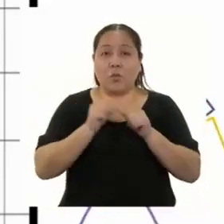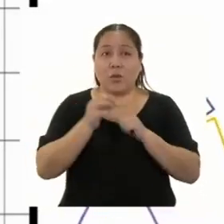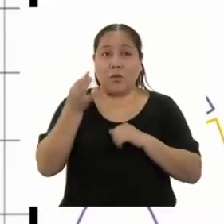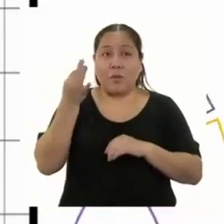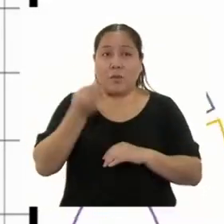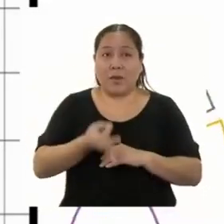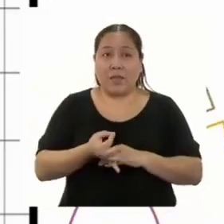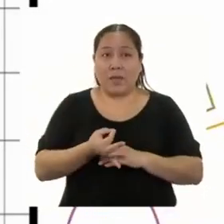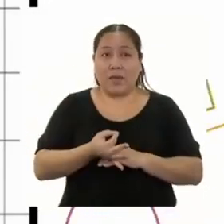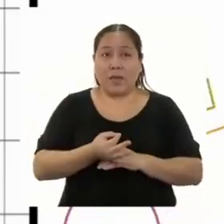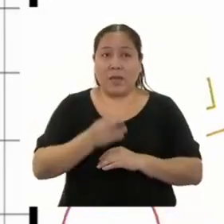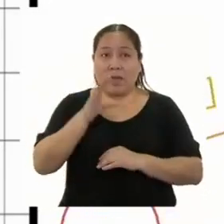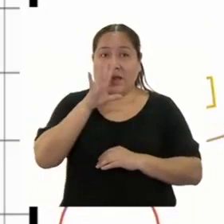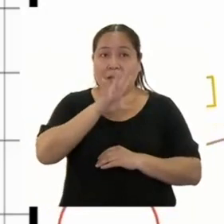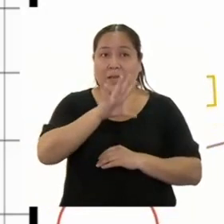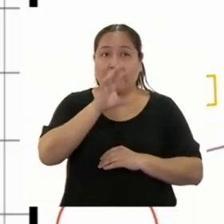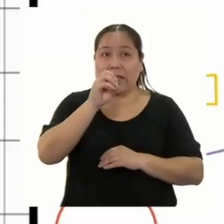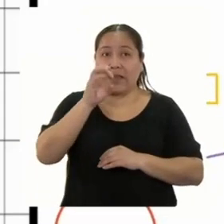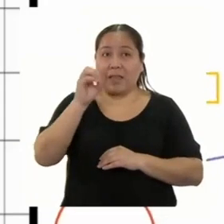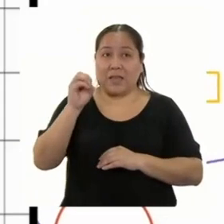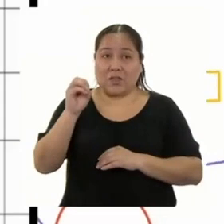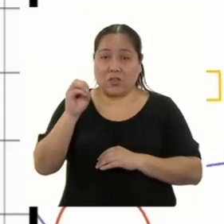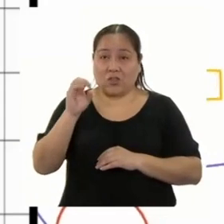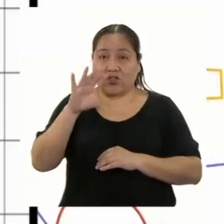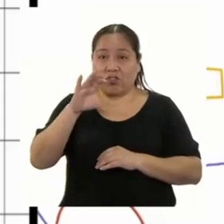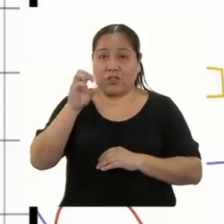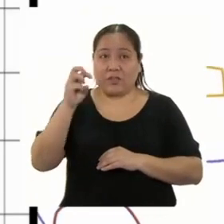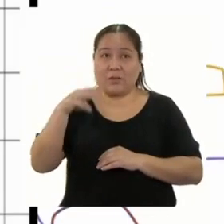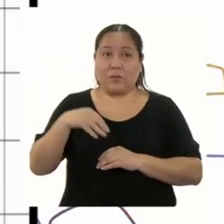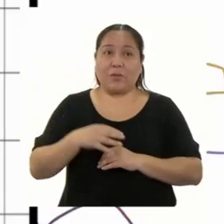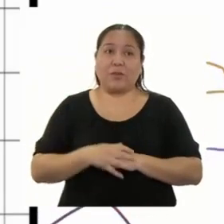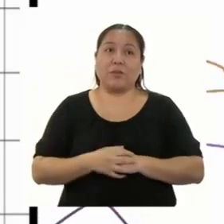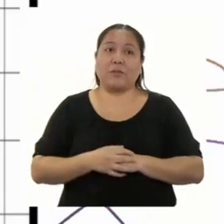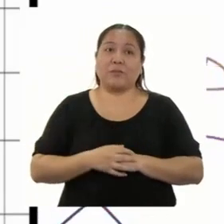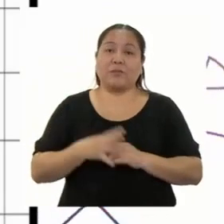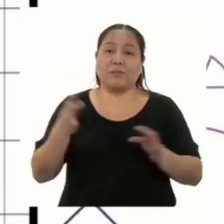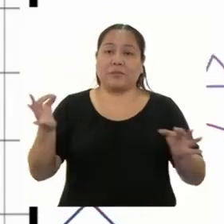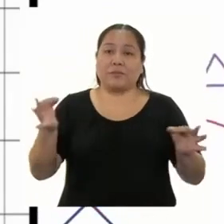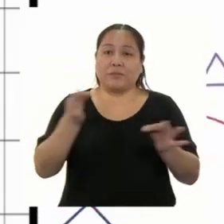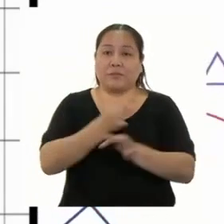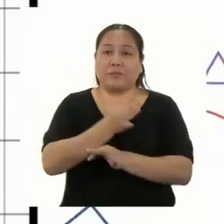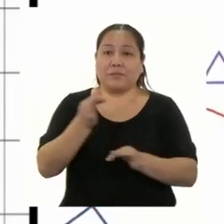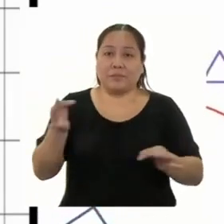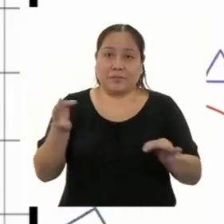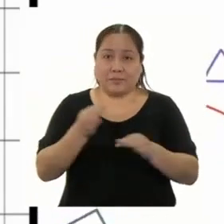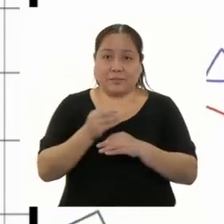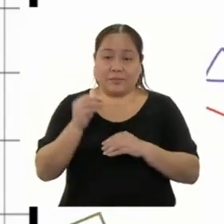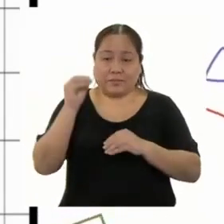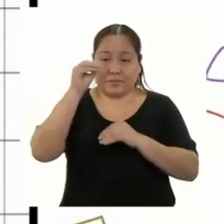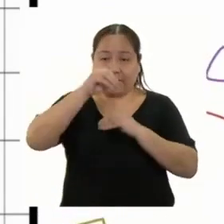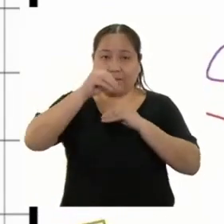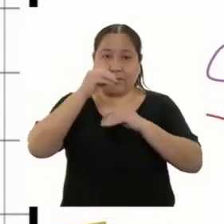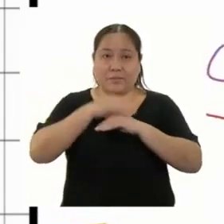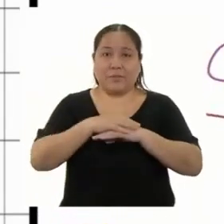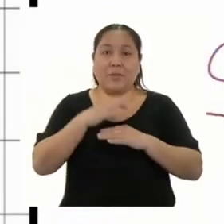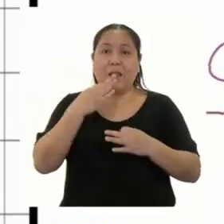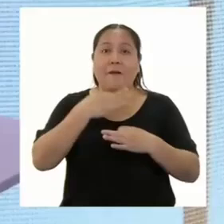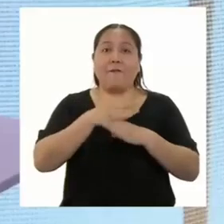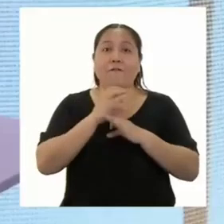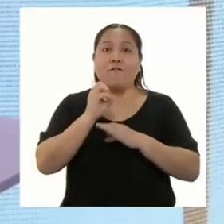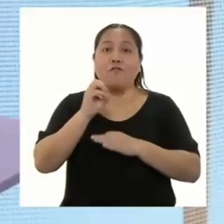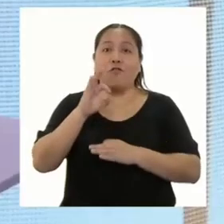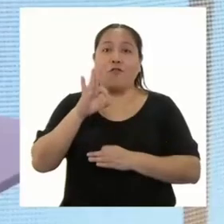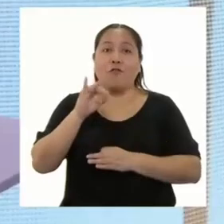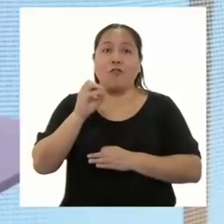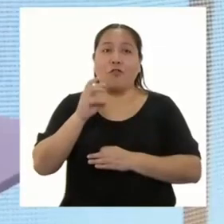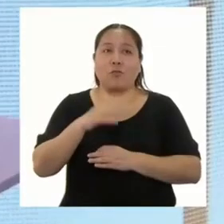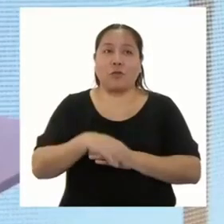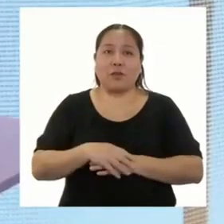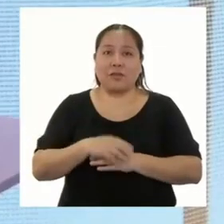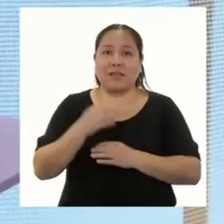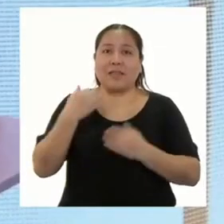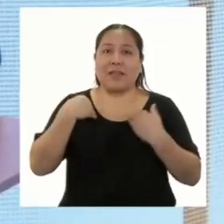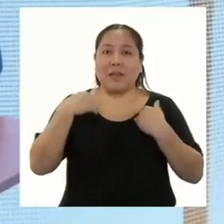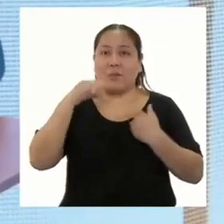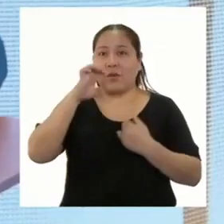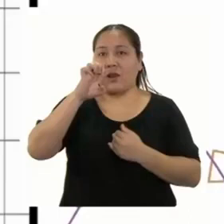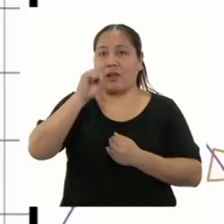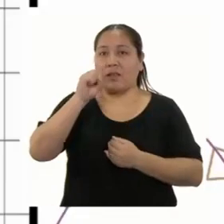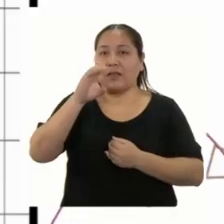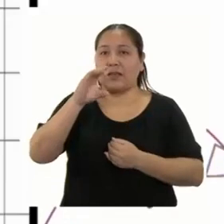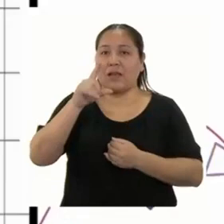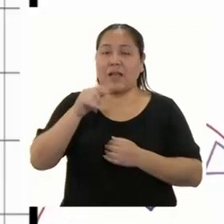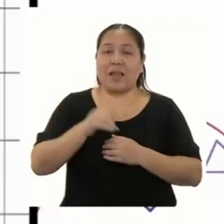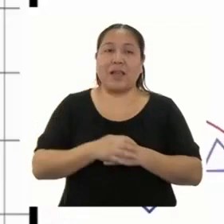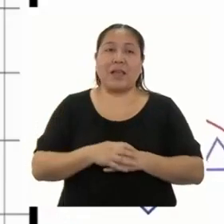realidad, 500 centímetros. Reemplazamos los valores y tenemos La escala